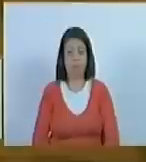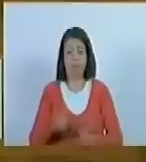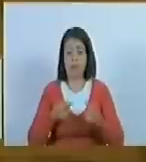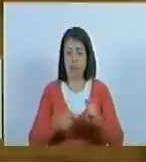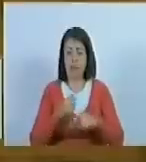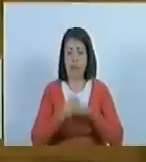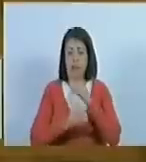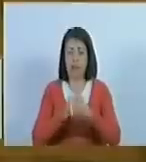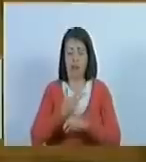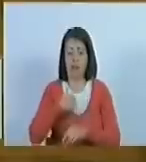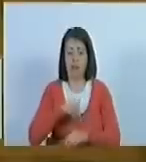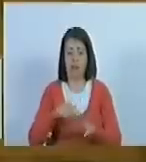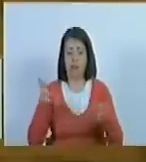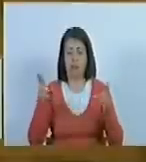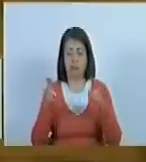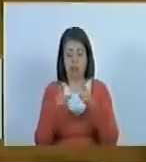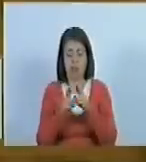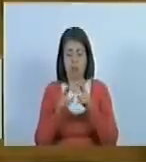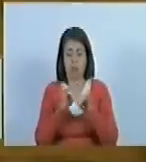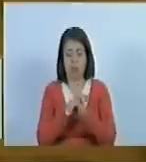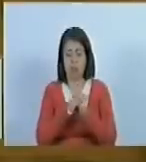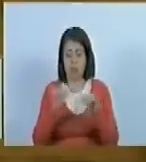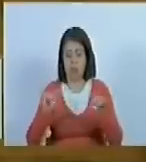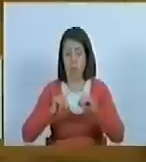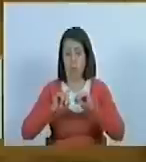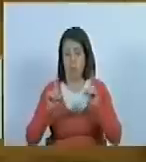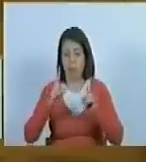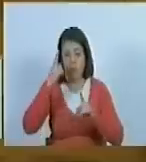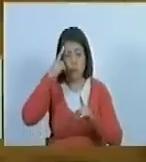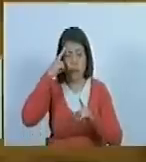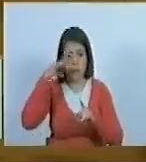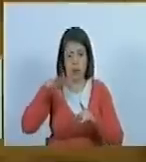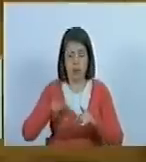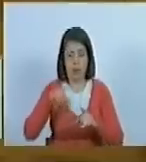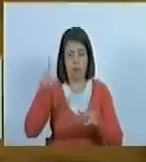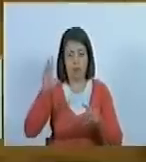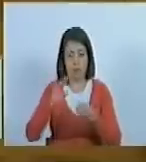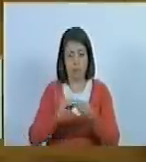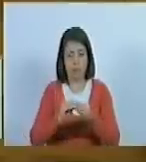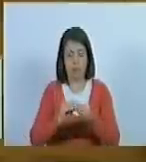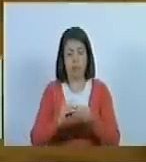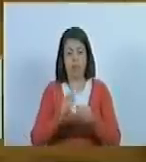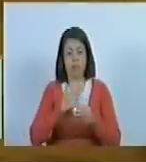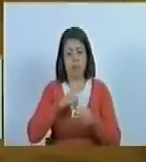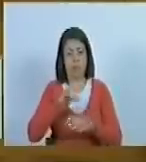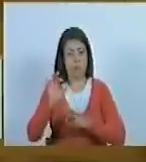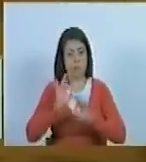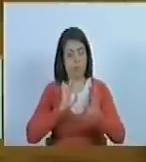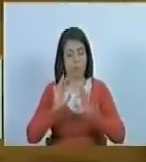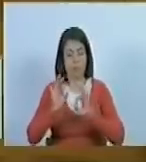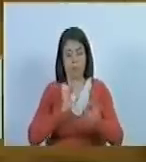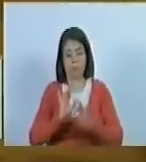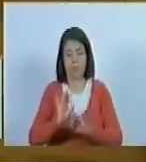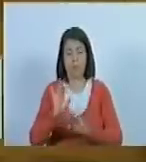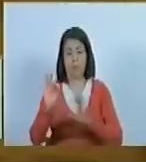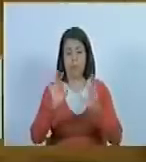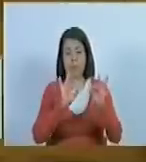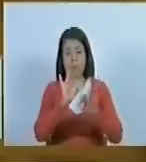hacernos llegar a una conclusión y posición determinada, pero que creamos que es el resultado de nuestra capacidad deductiva